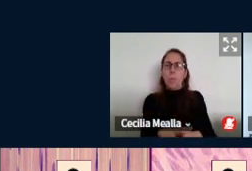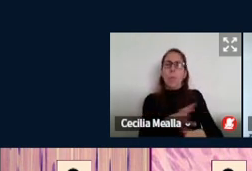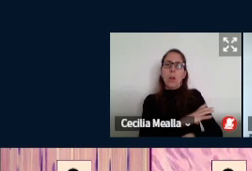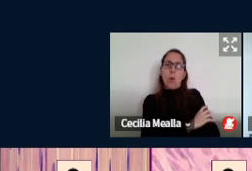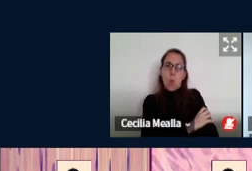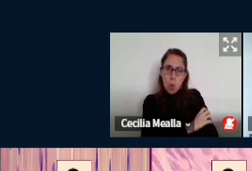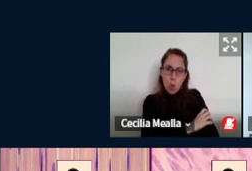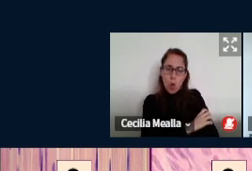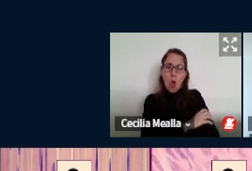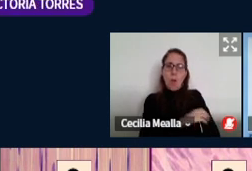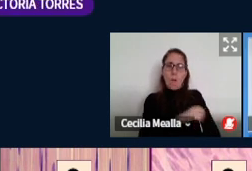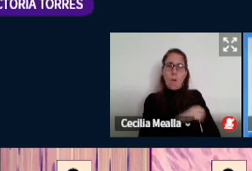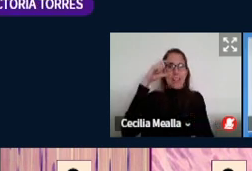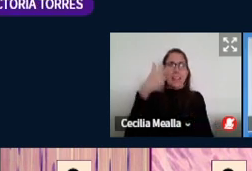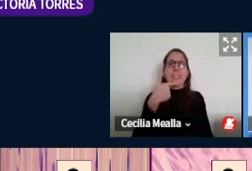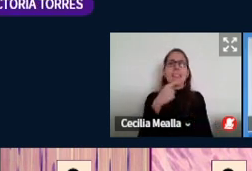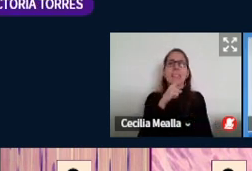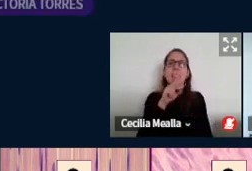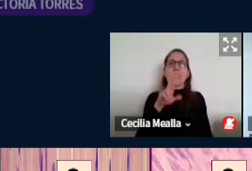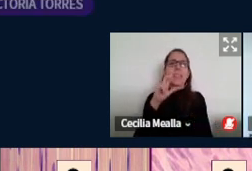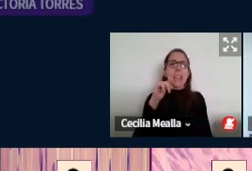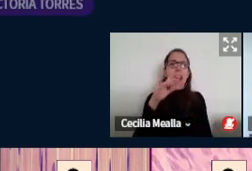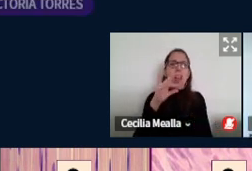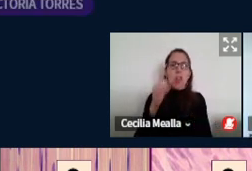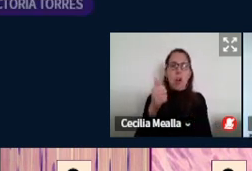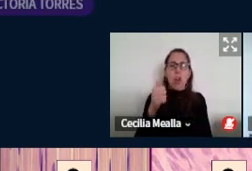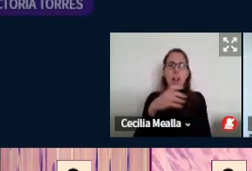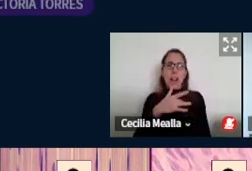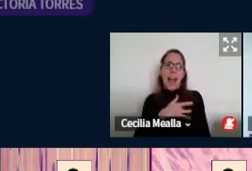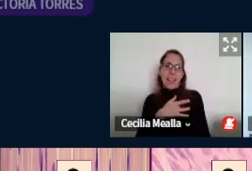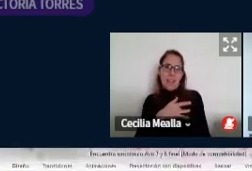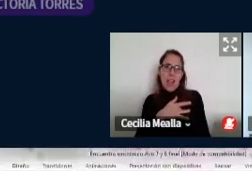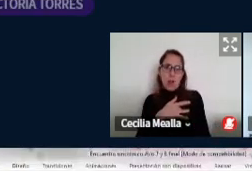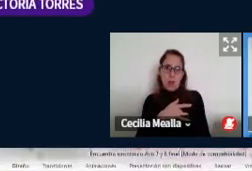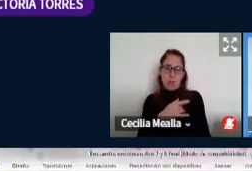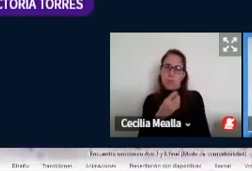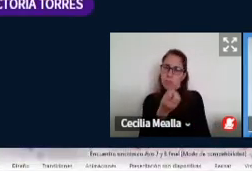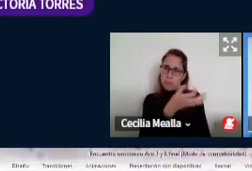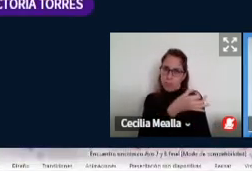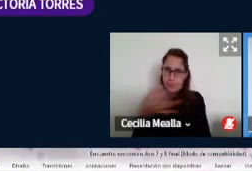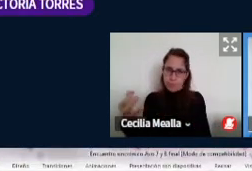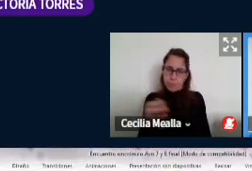Músculo estriado cardíaco. Perfecto, Valentina, perfecto, Sofía. ¿Sí?